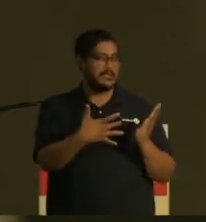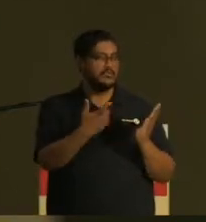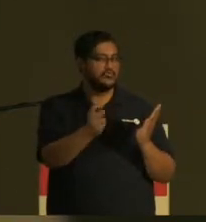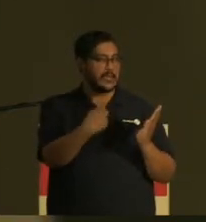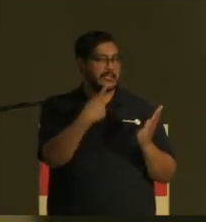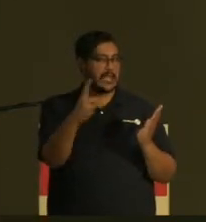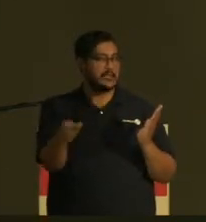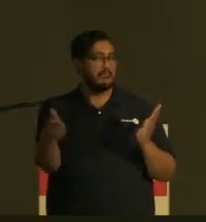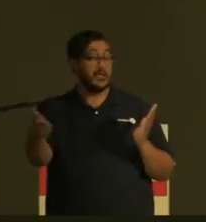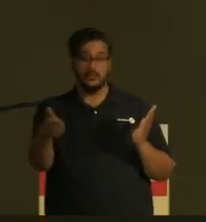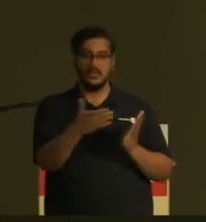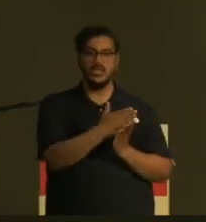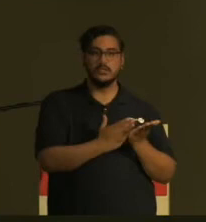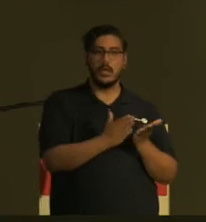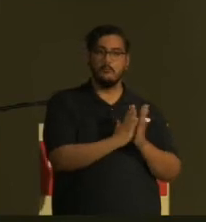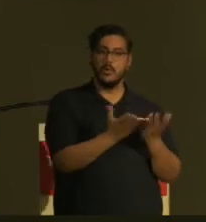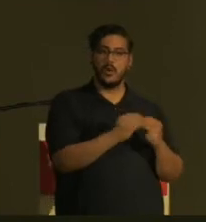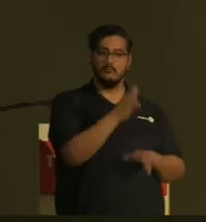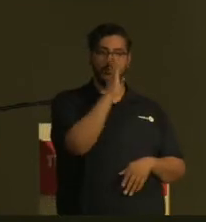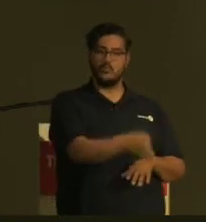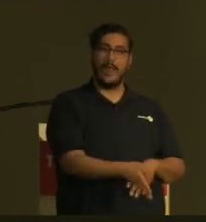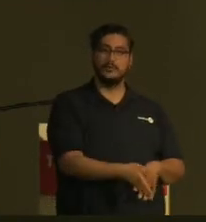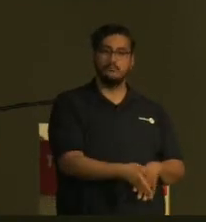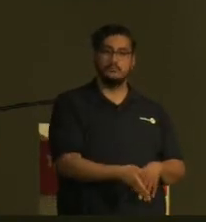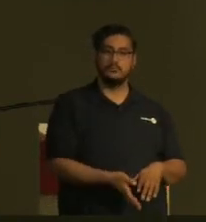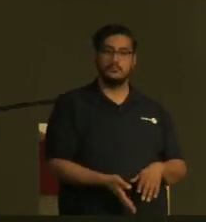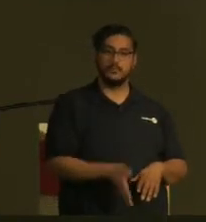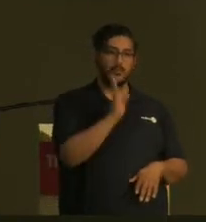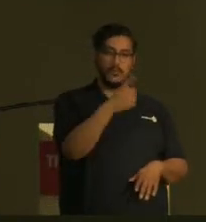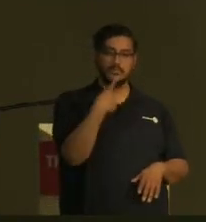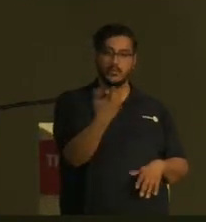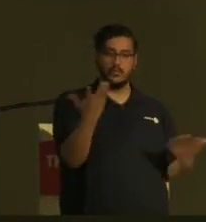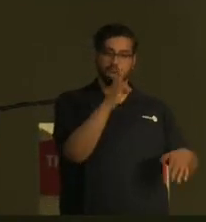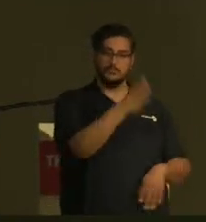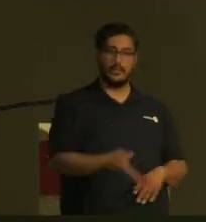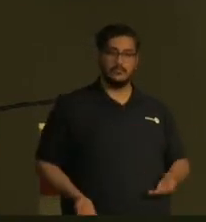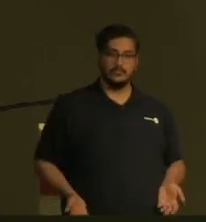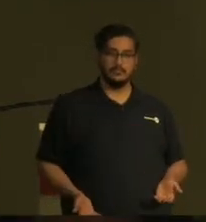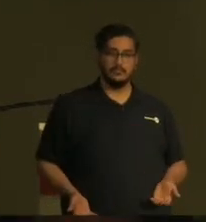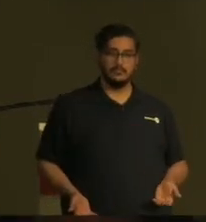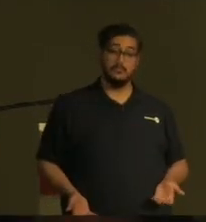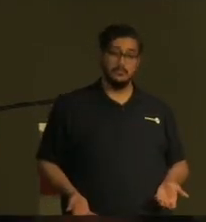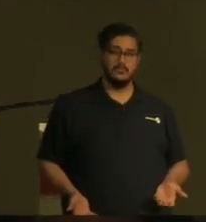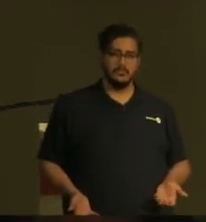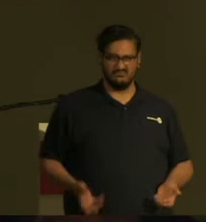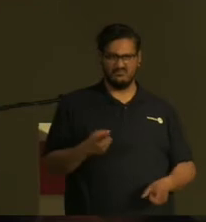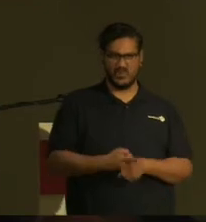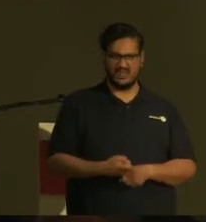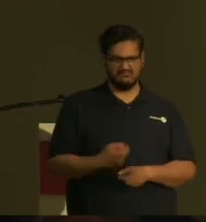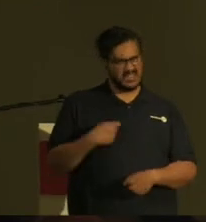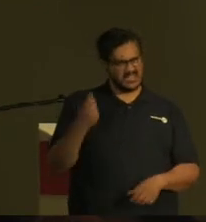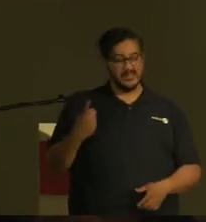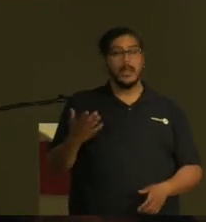explico, porque hay libros que sí dicen lo que están diciendo, ¿no? O sea, que uno lee lo que lee y dice lo que dice. En cambio, mis libros